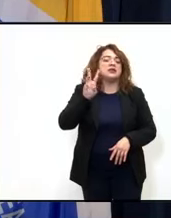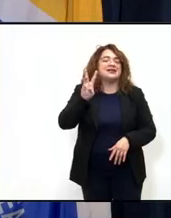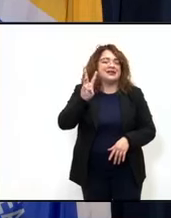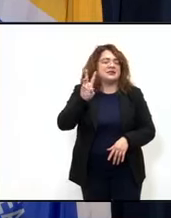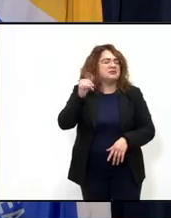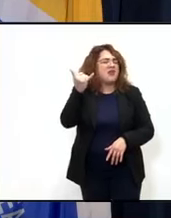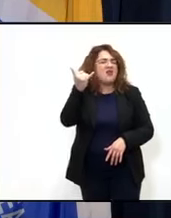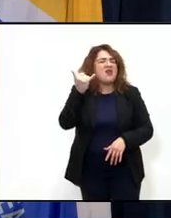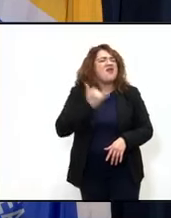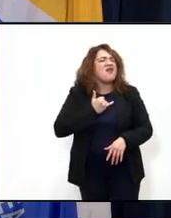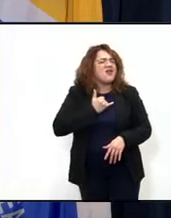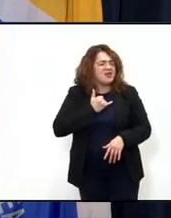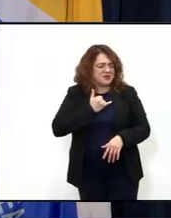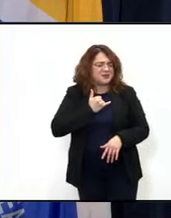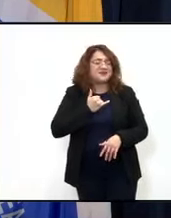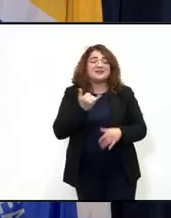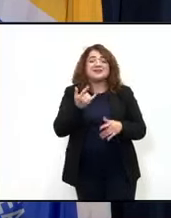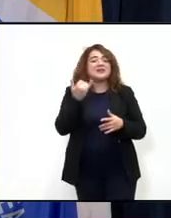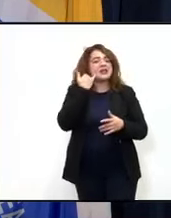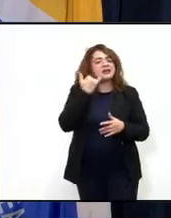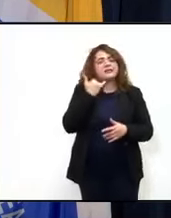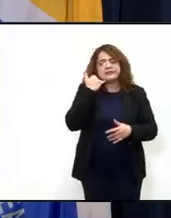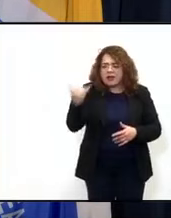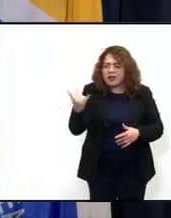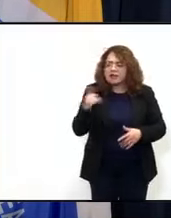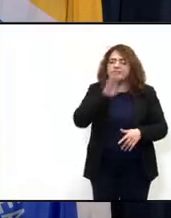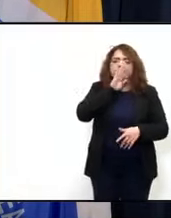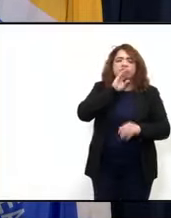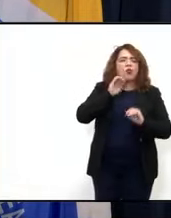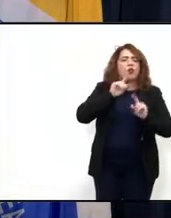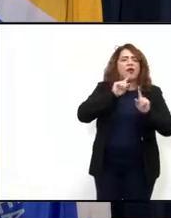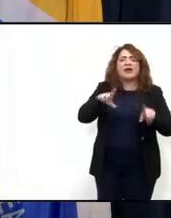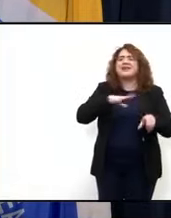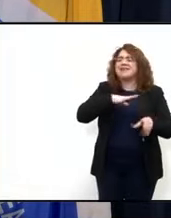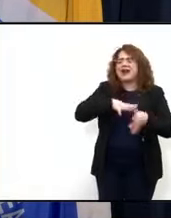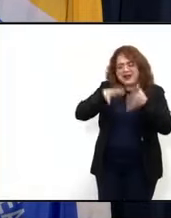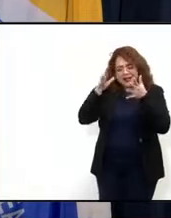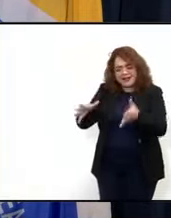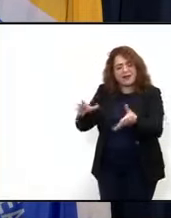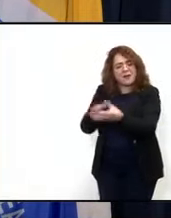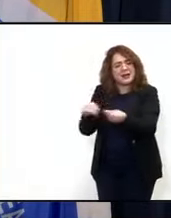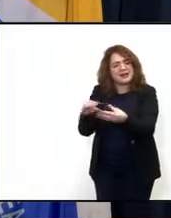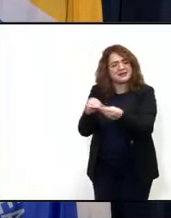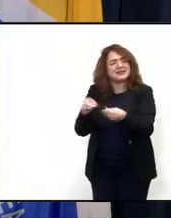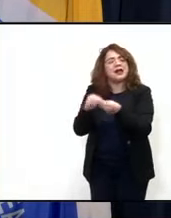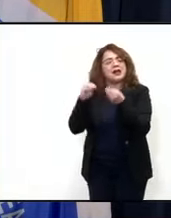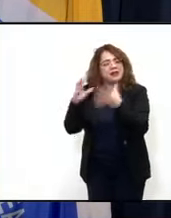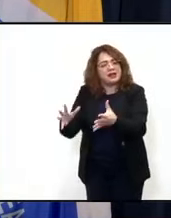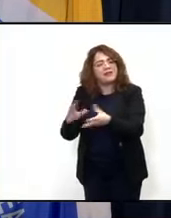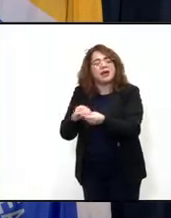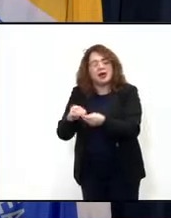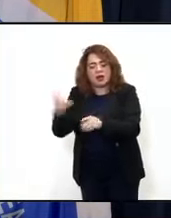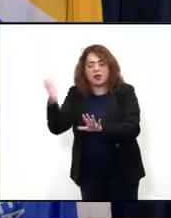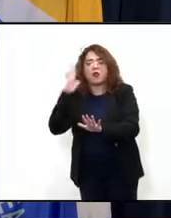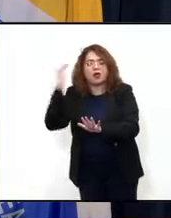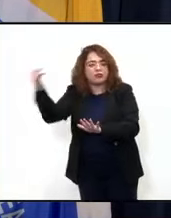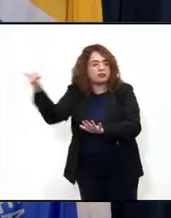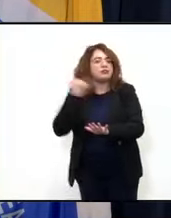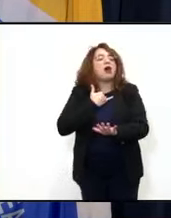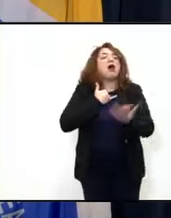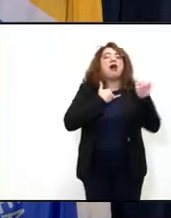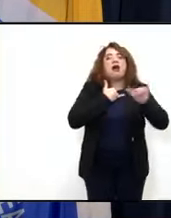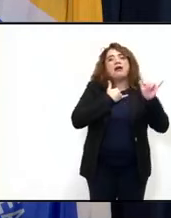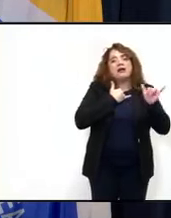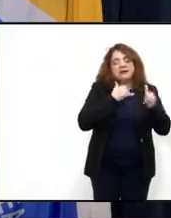562-570-4636. Si tiene que dejar un mensaje, por favor, hágalo, no se vaya a desanimar y le devolveremos la